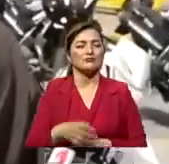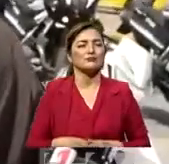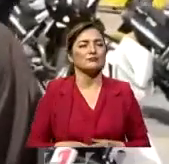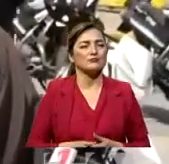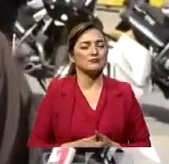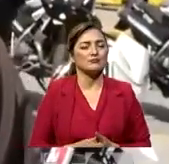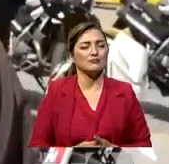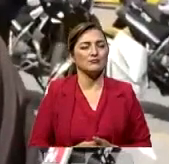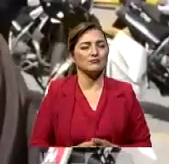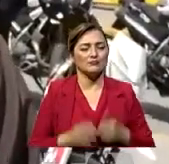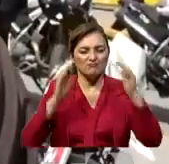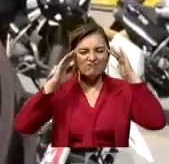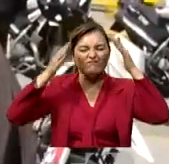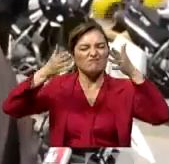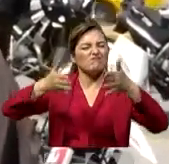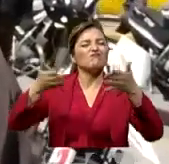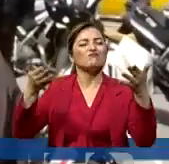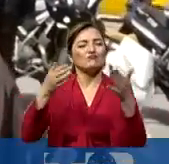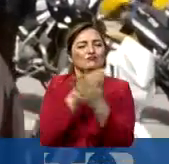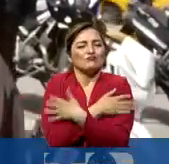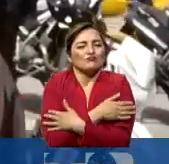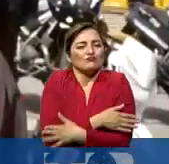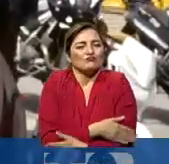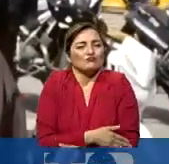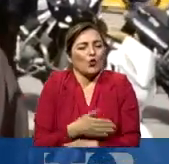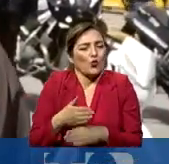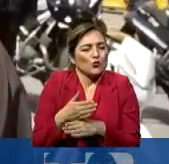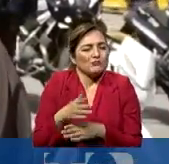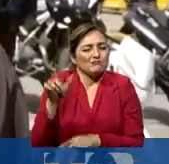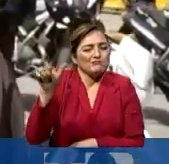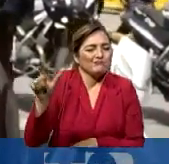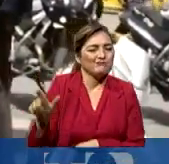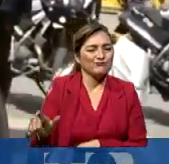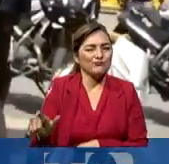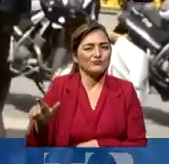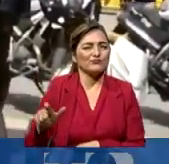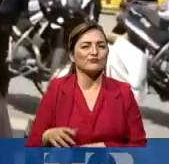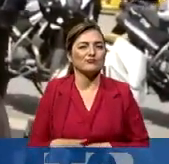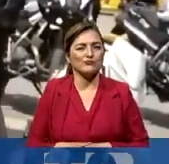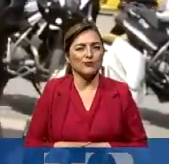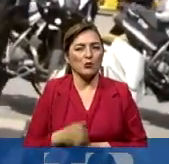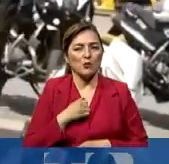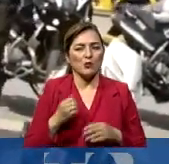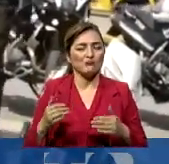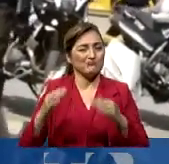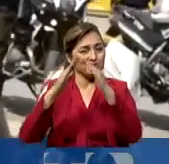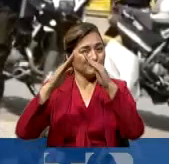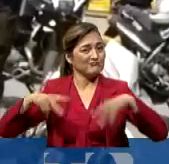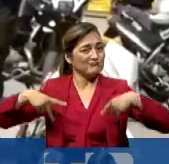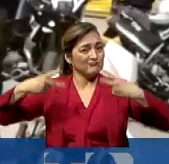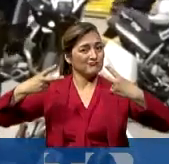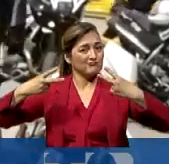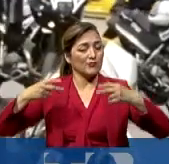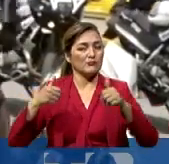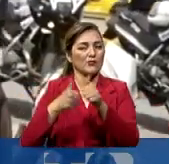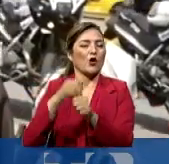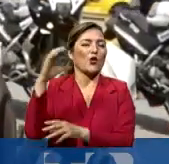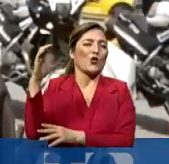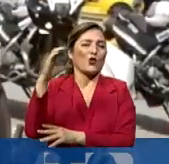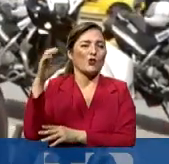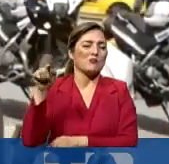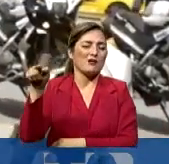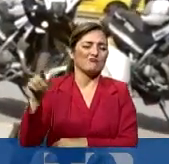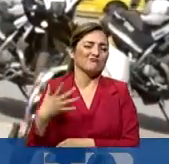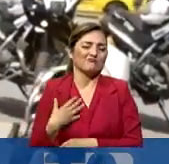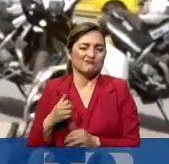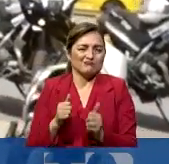el operativo enfocado en requisar armas blancas a personas que no son del sector o que son del vecino país, que de